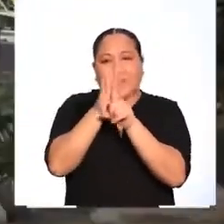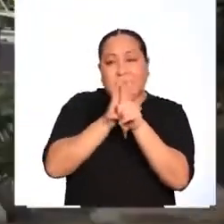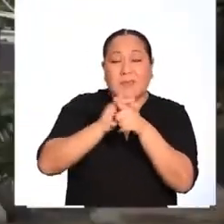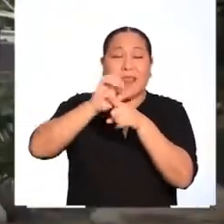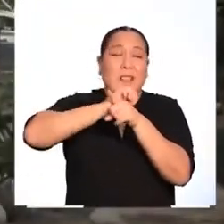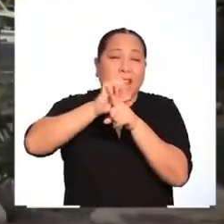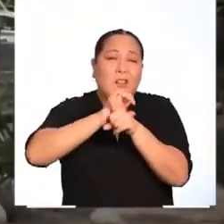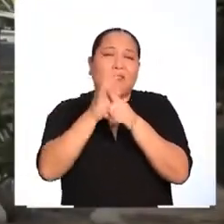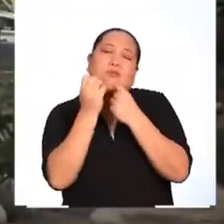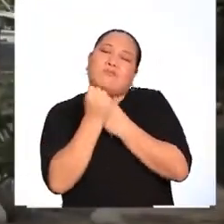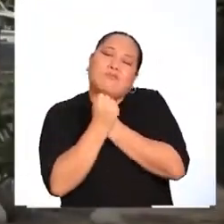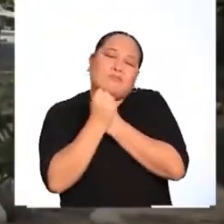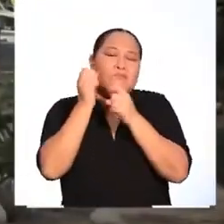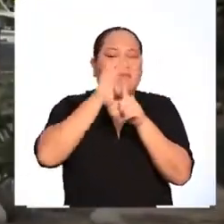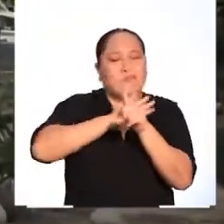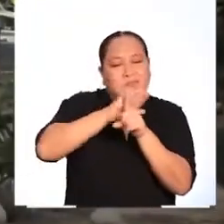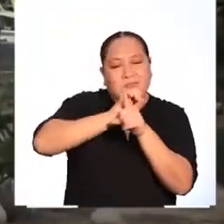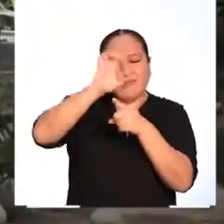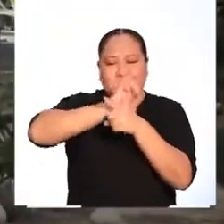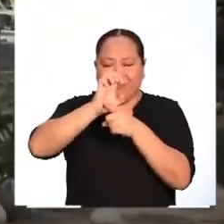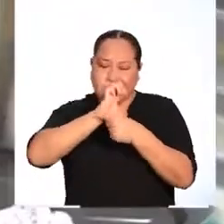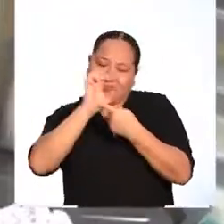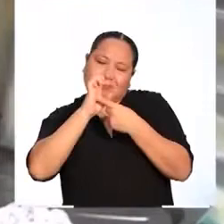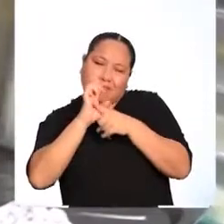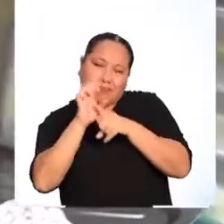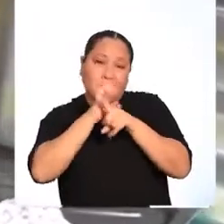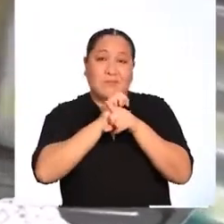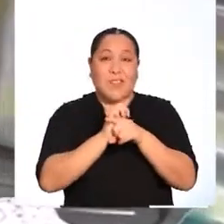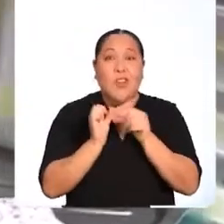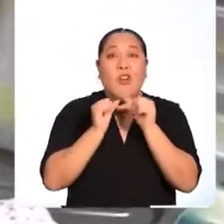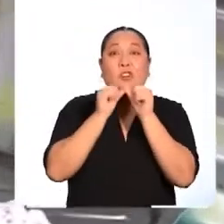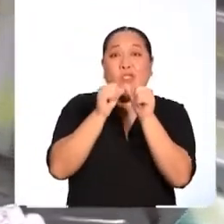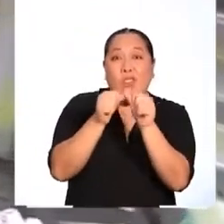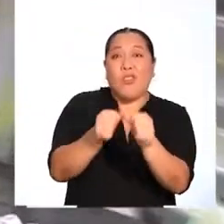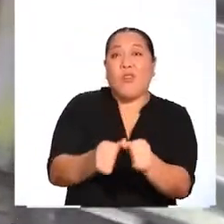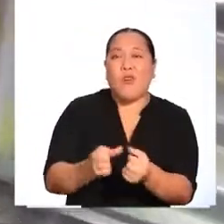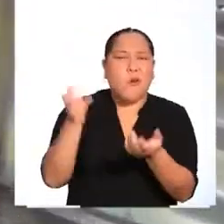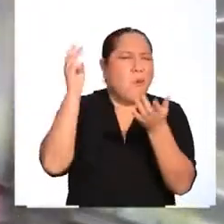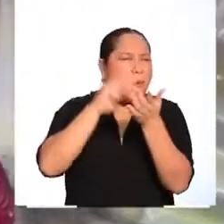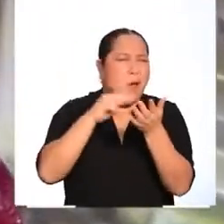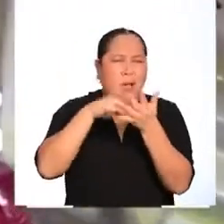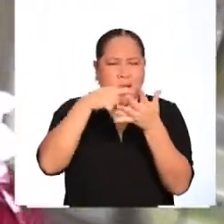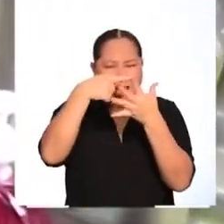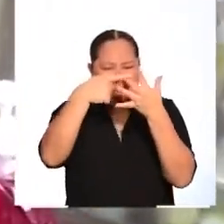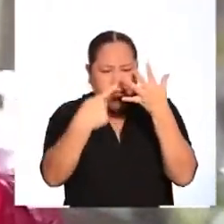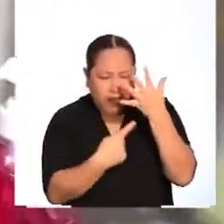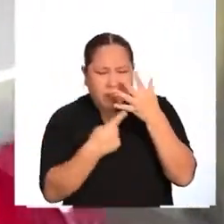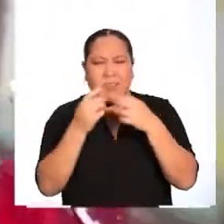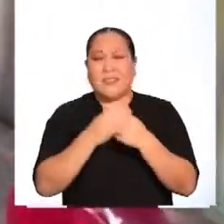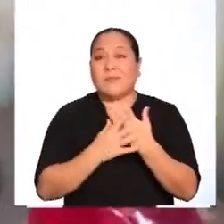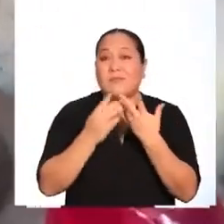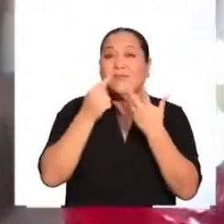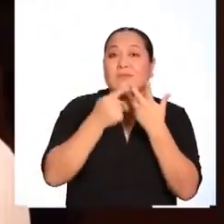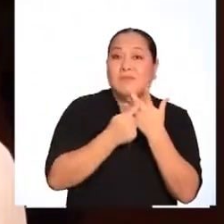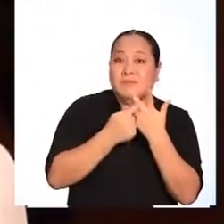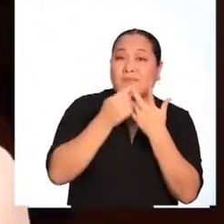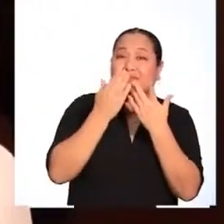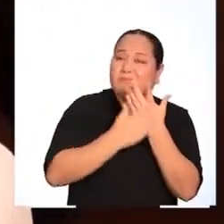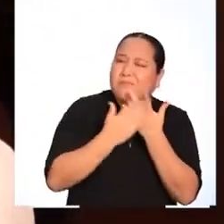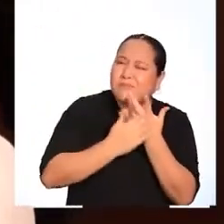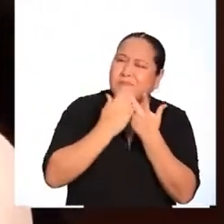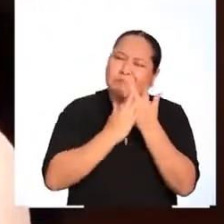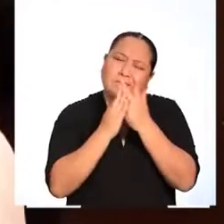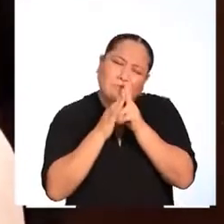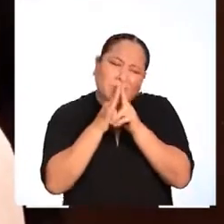intentamos deseábamos contar en el comprador continuamos con dos dedos de dos